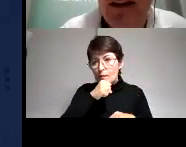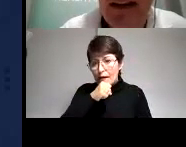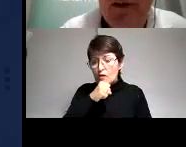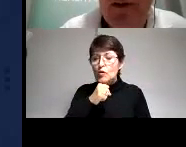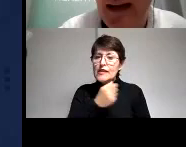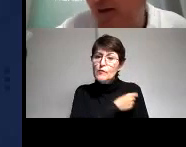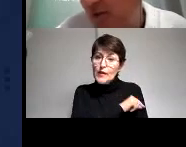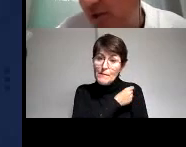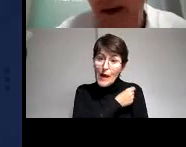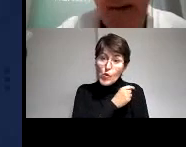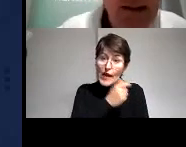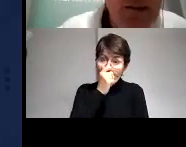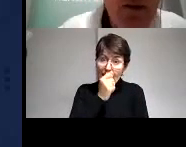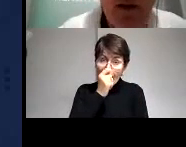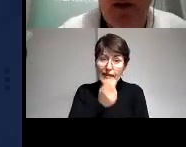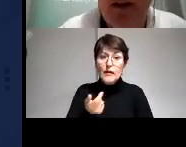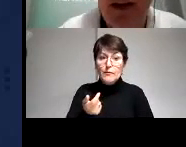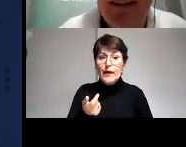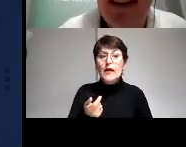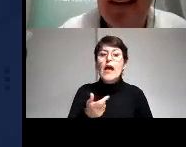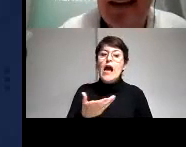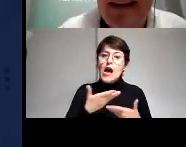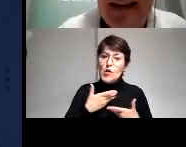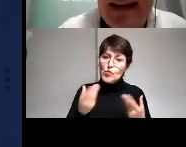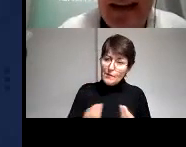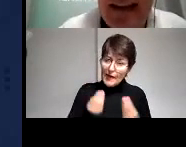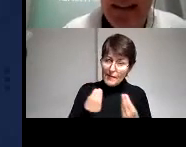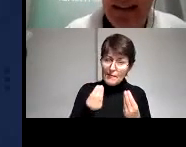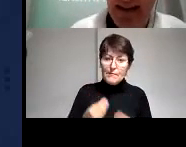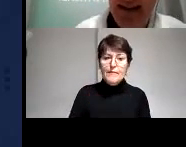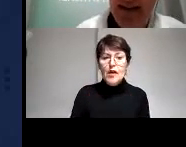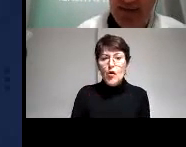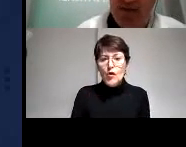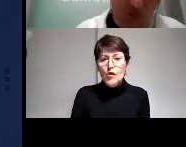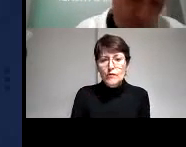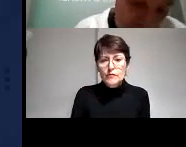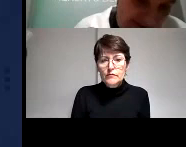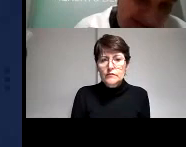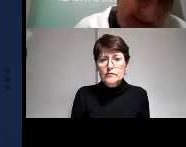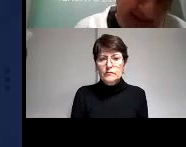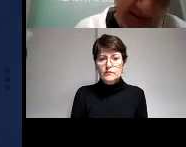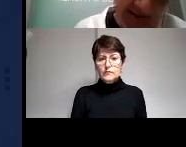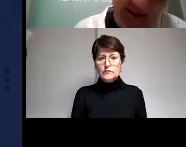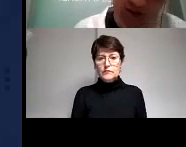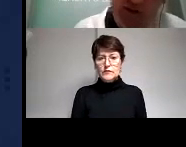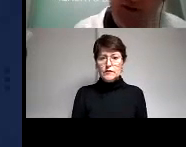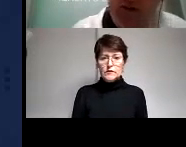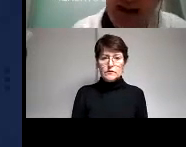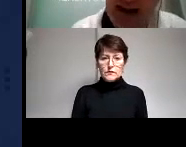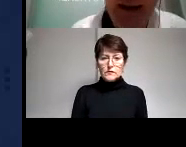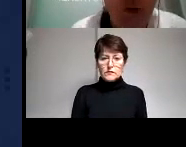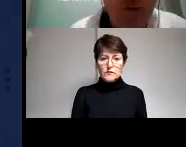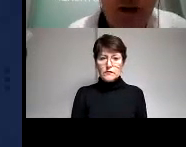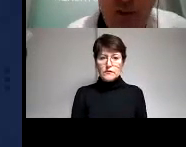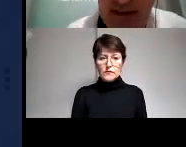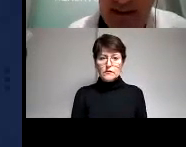abuelillos que conozcáis, vuestros padres, vuestros abuelos que conozcáis y queráis que se ponga o estén decididos a ponerse la vacuna de la